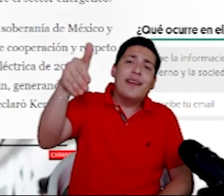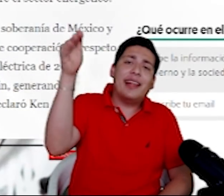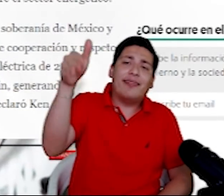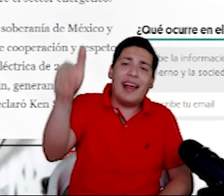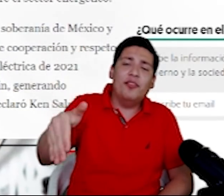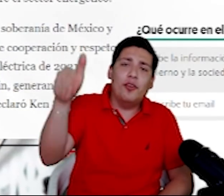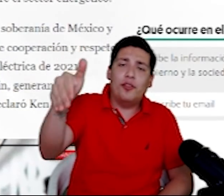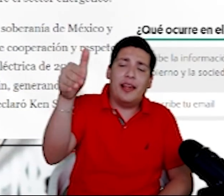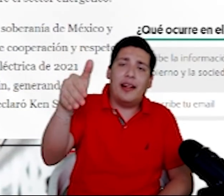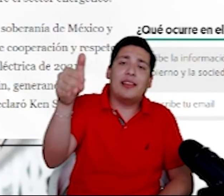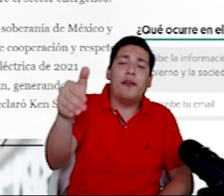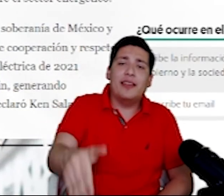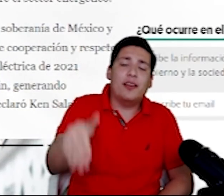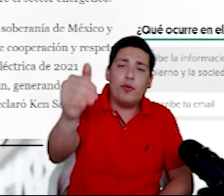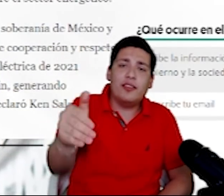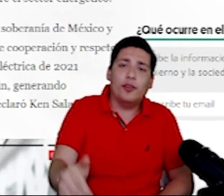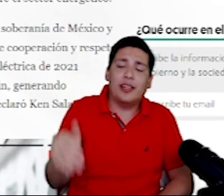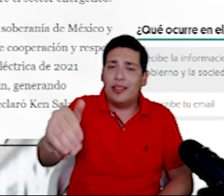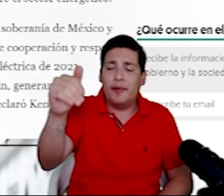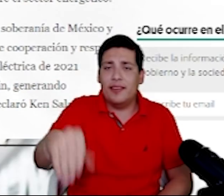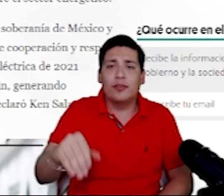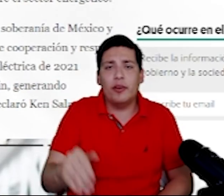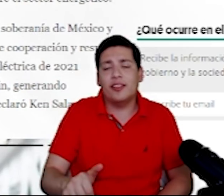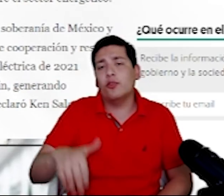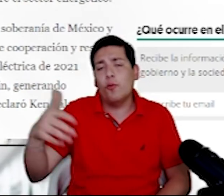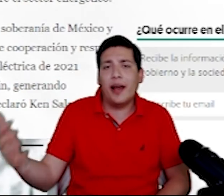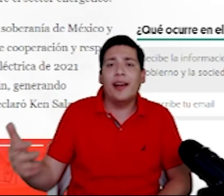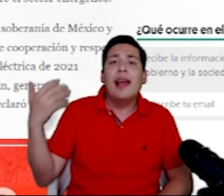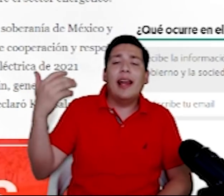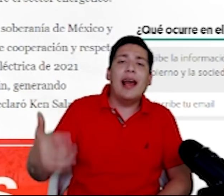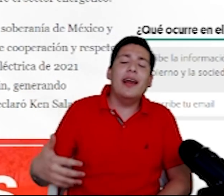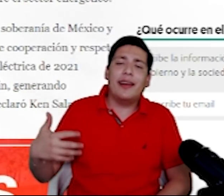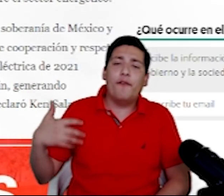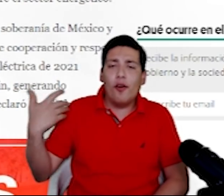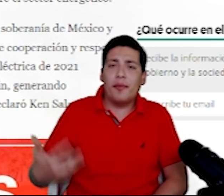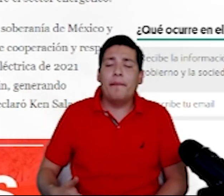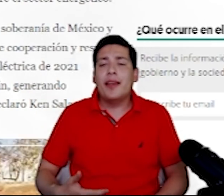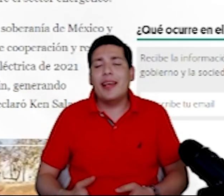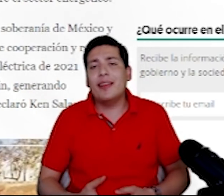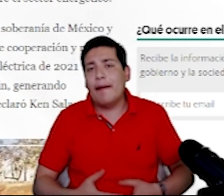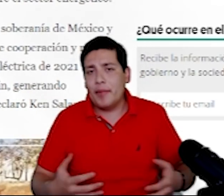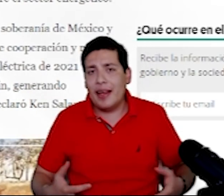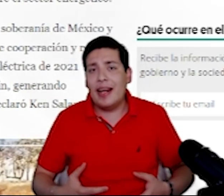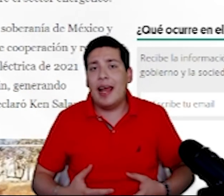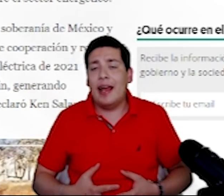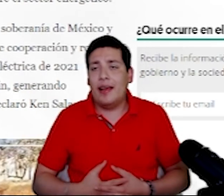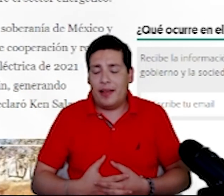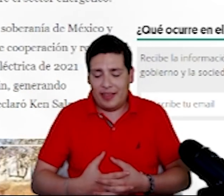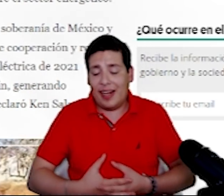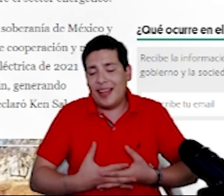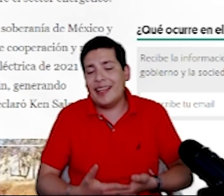ahí tratando de, a través de juicios, a través de los jueces, tumbar la reforma y también